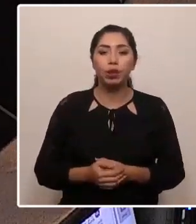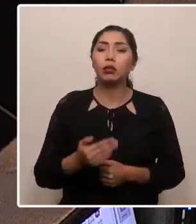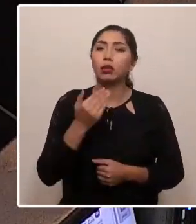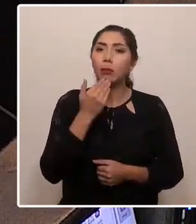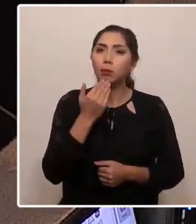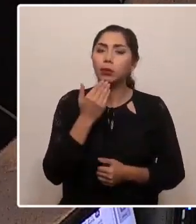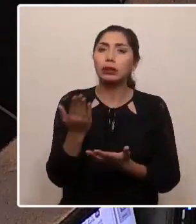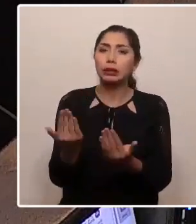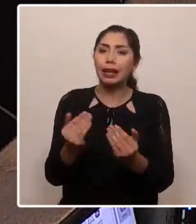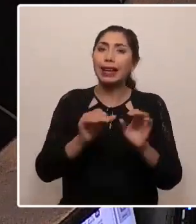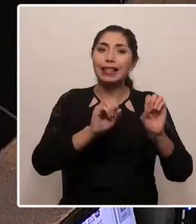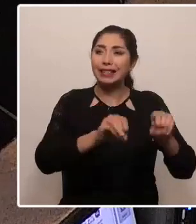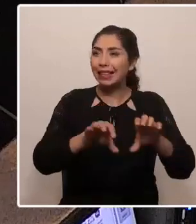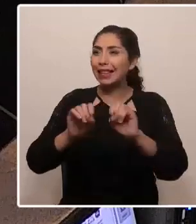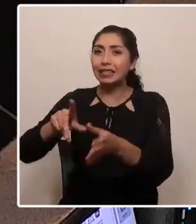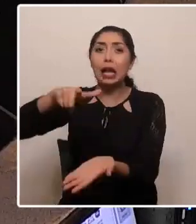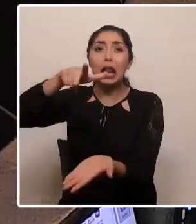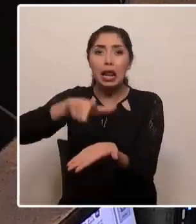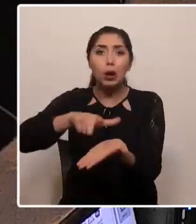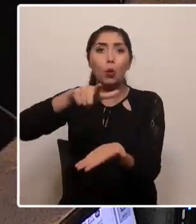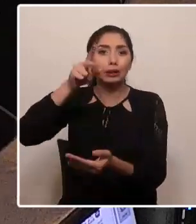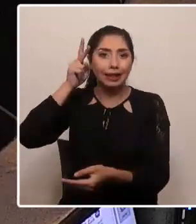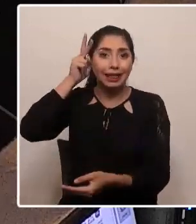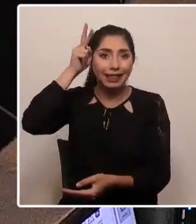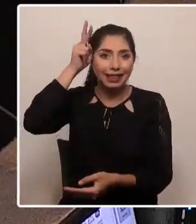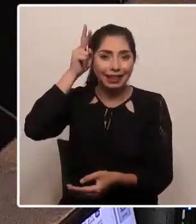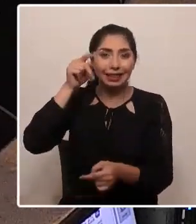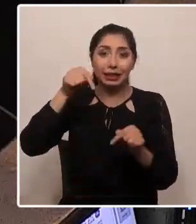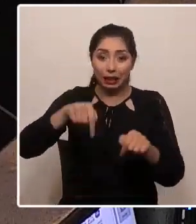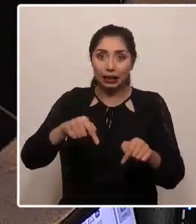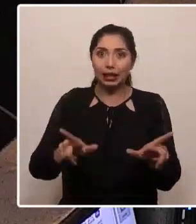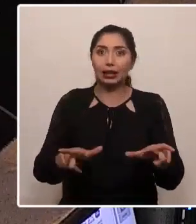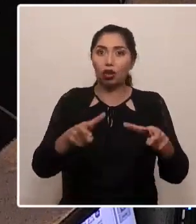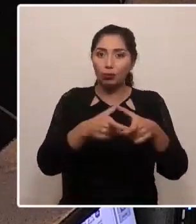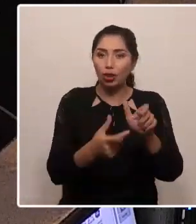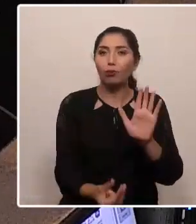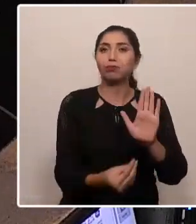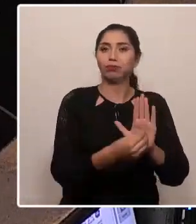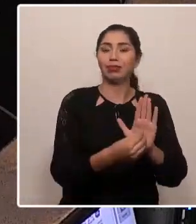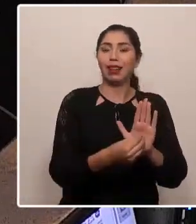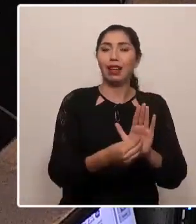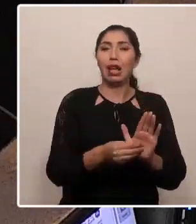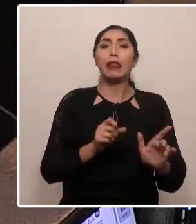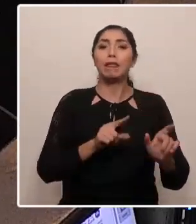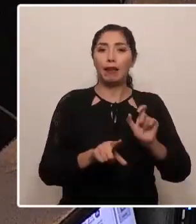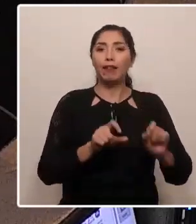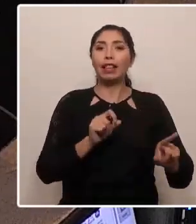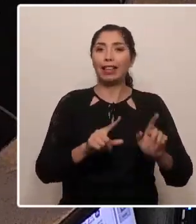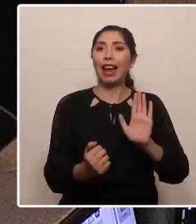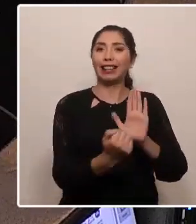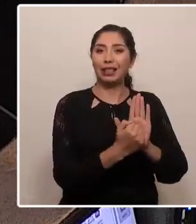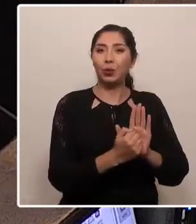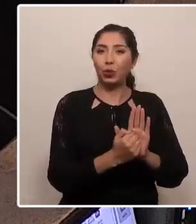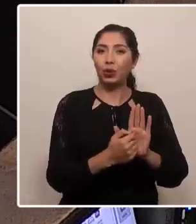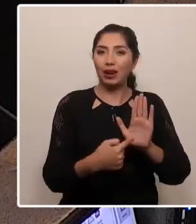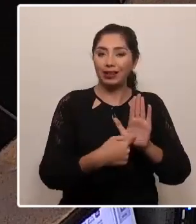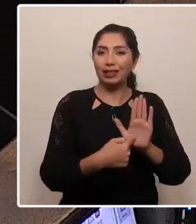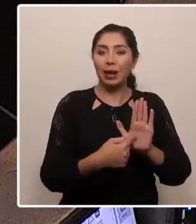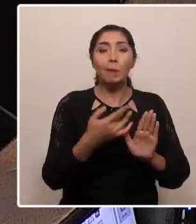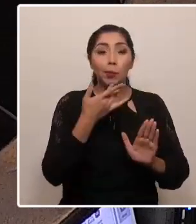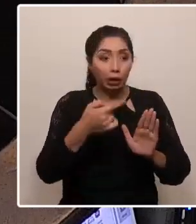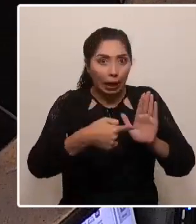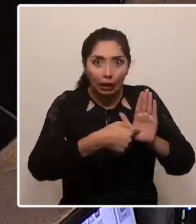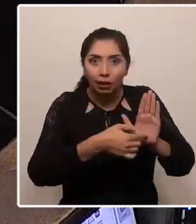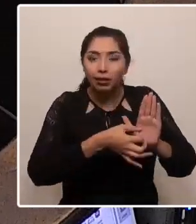de las lenguas indígenas que aquí se instala en esta comisión. Defenderé el artículo porque ahí están los